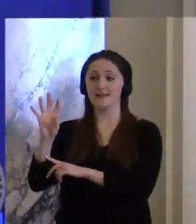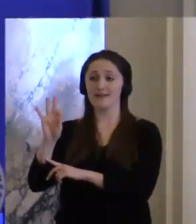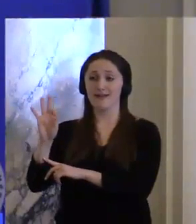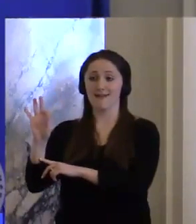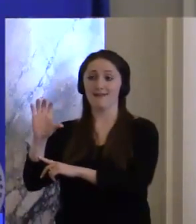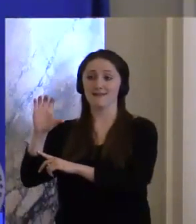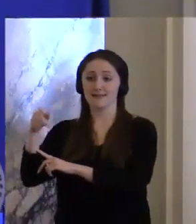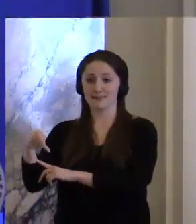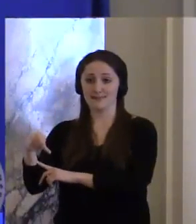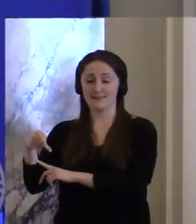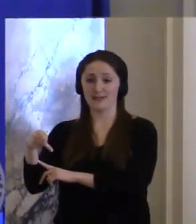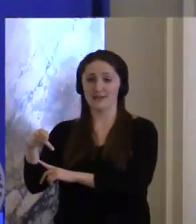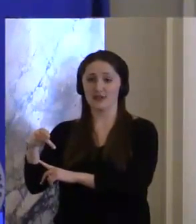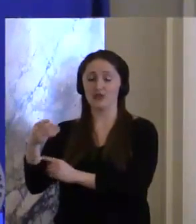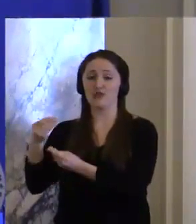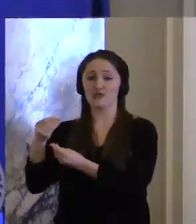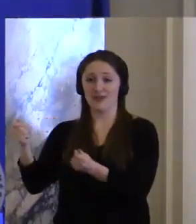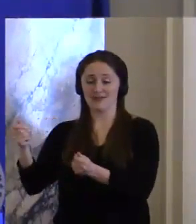CP-RES 840